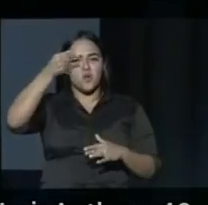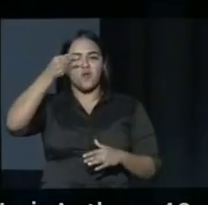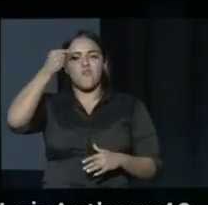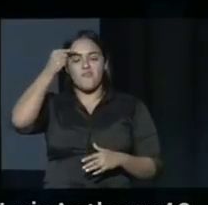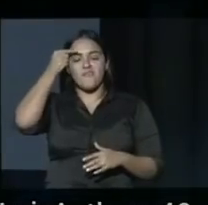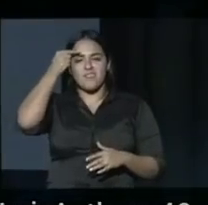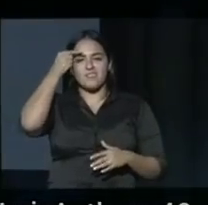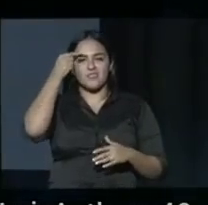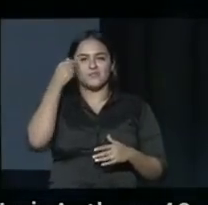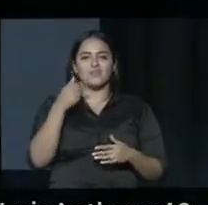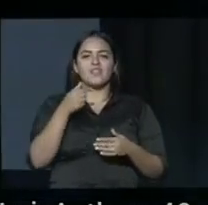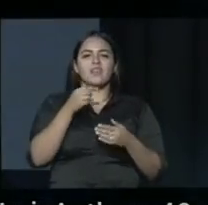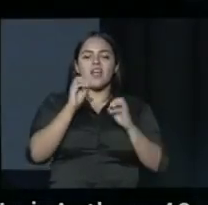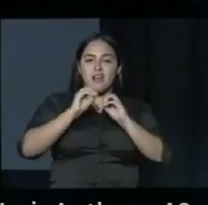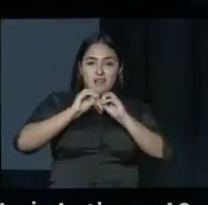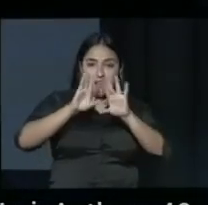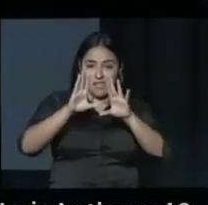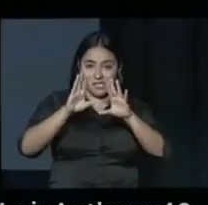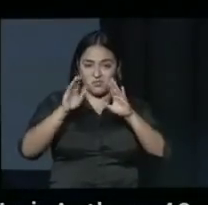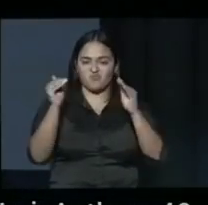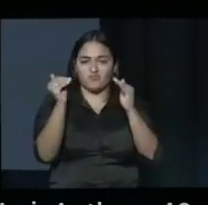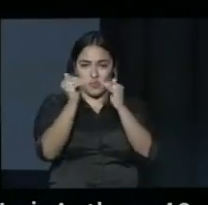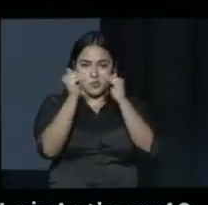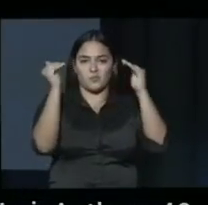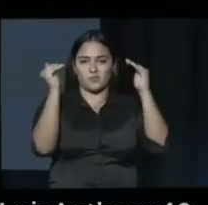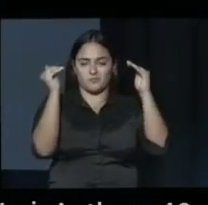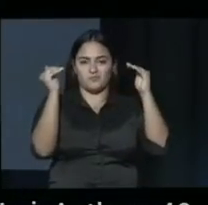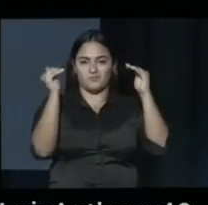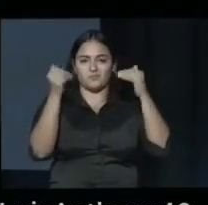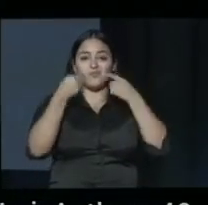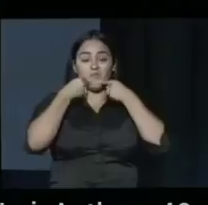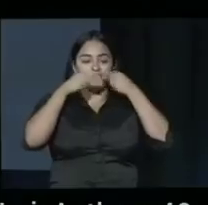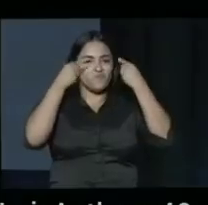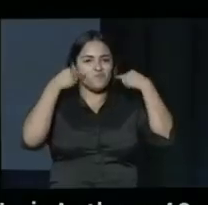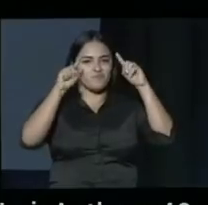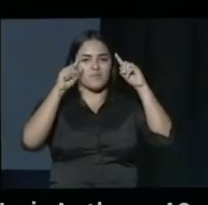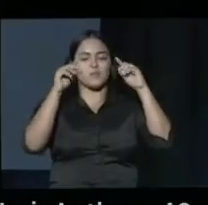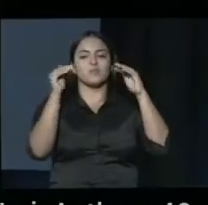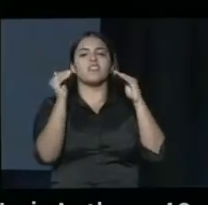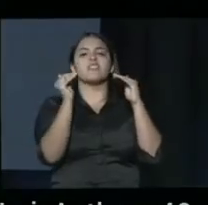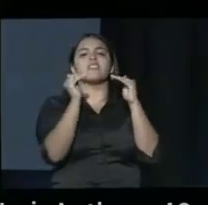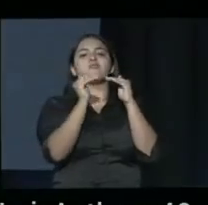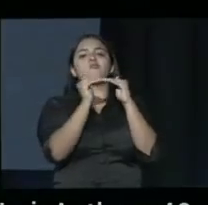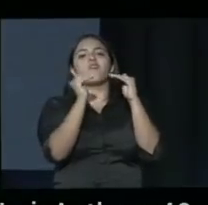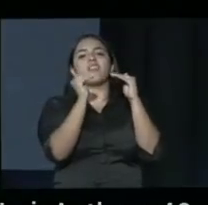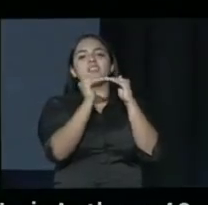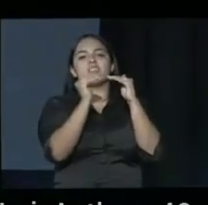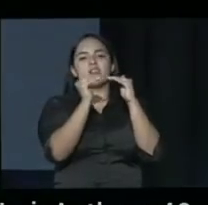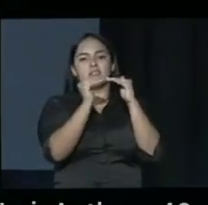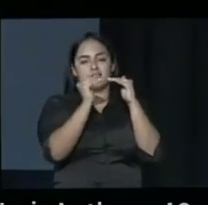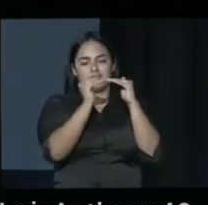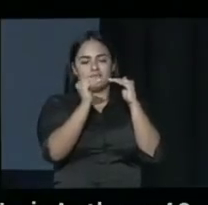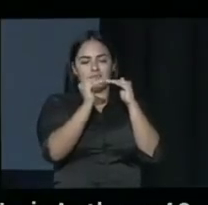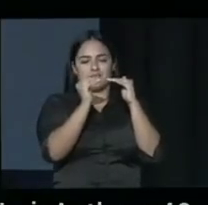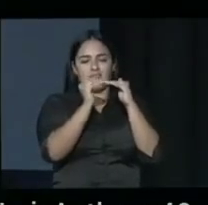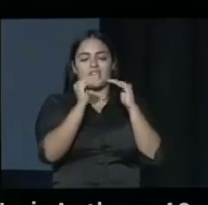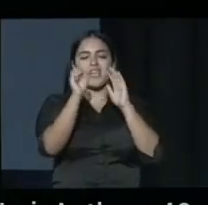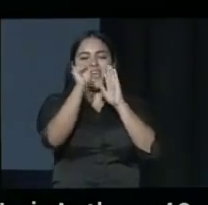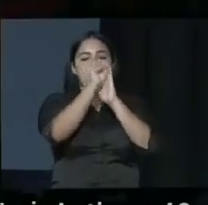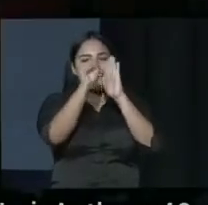que esté libre de señalamientos y donde logremos la igualdad que solo garantiza la